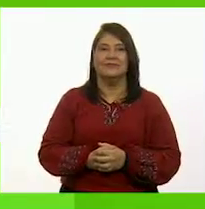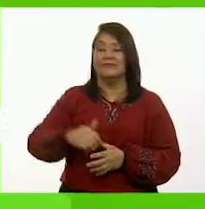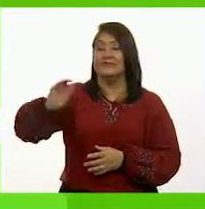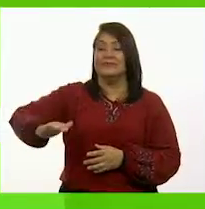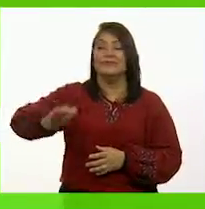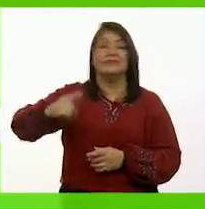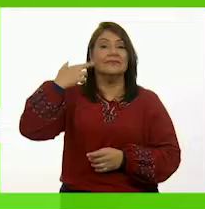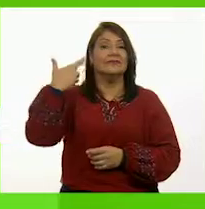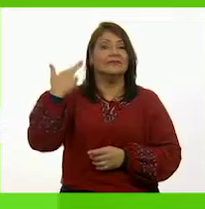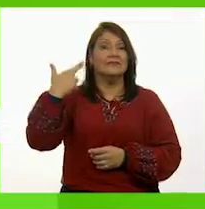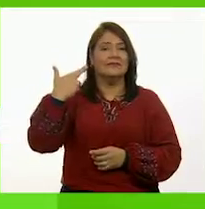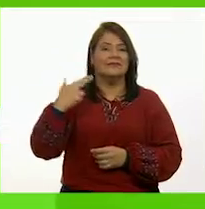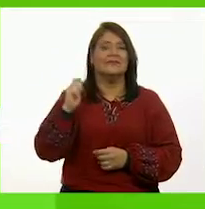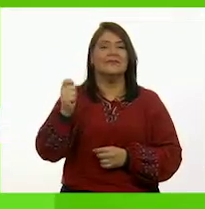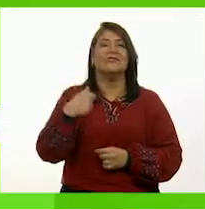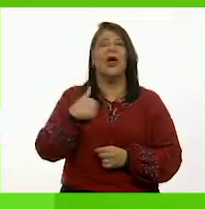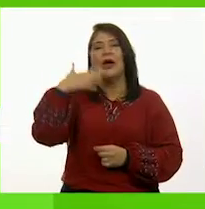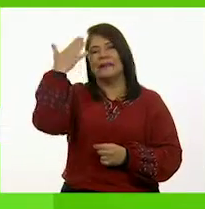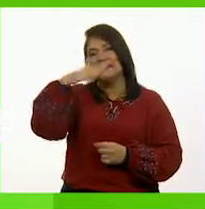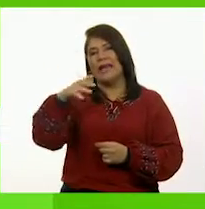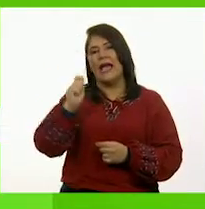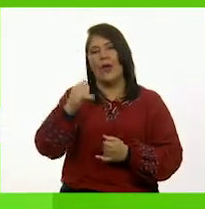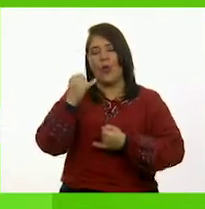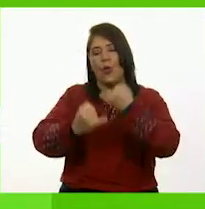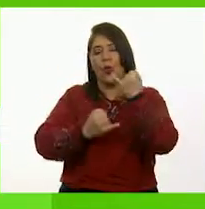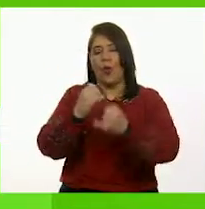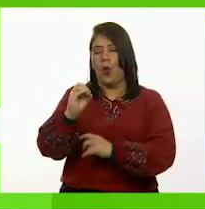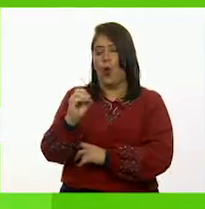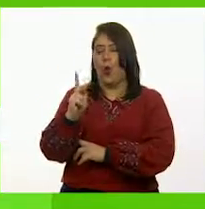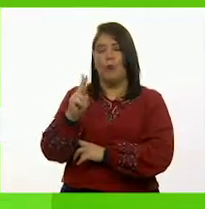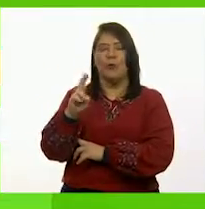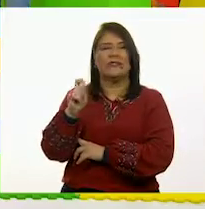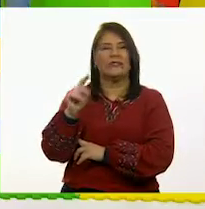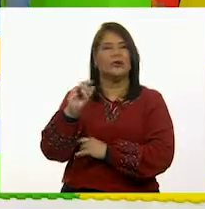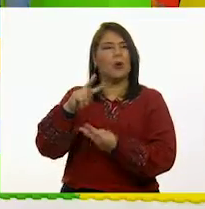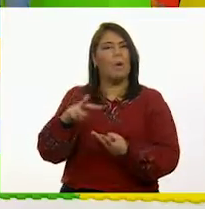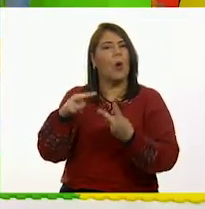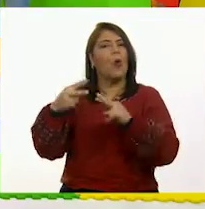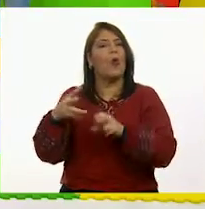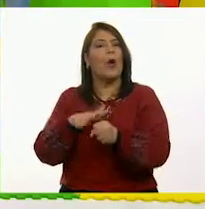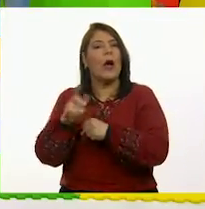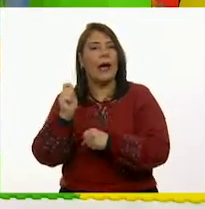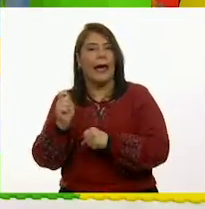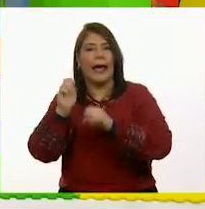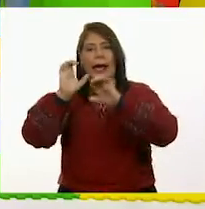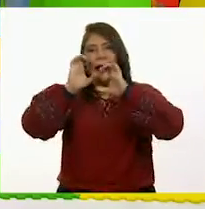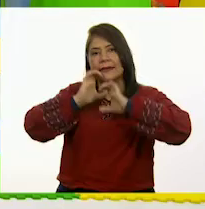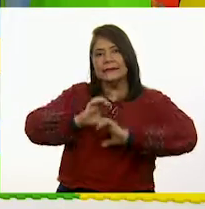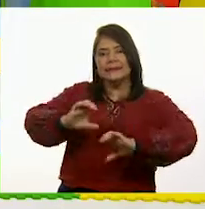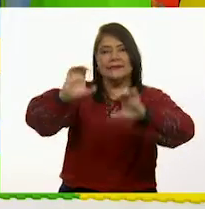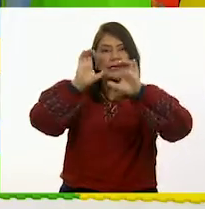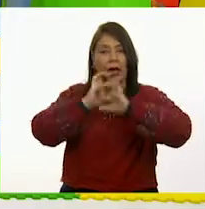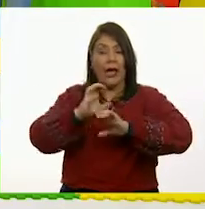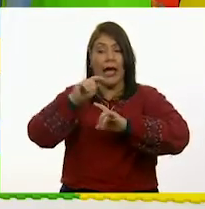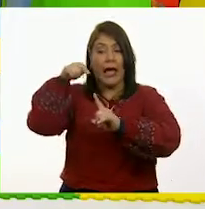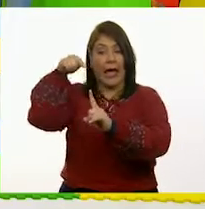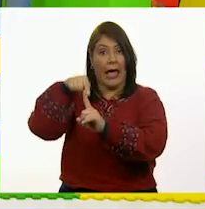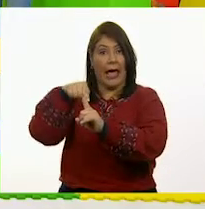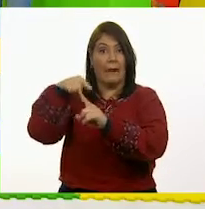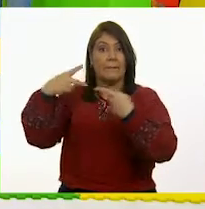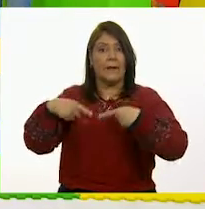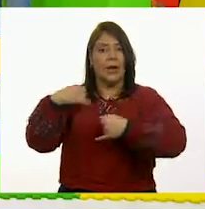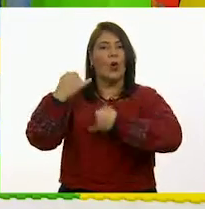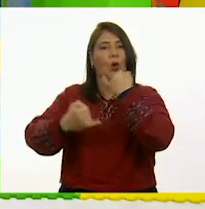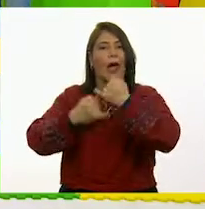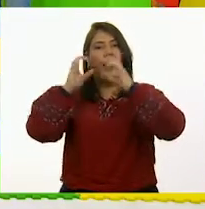Yo sé las instrucciones del juego de los opuestos. Son las siguientes. Es una canción en la que el jugador cantará la